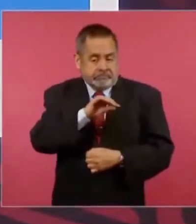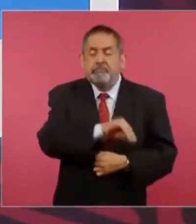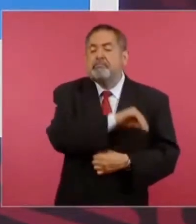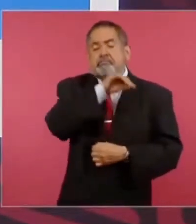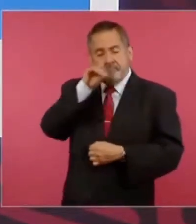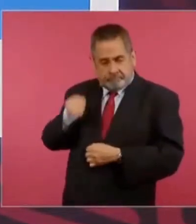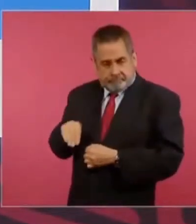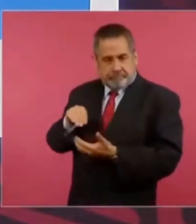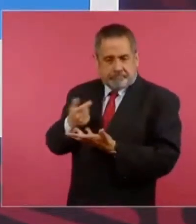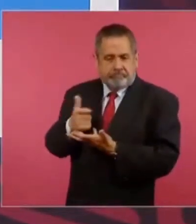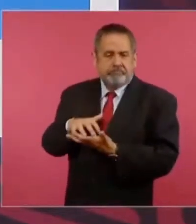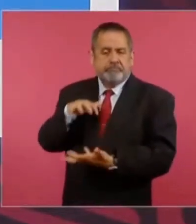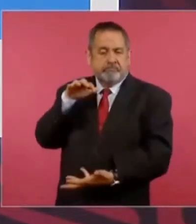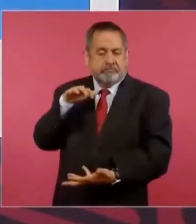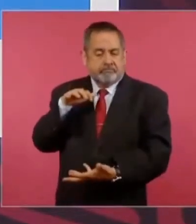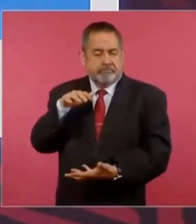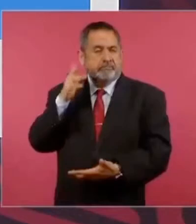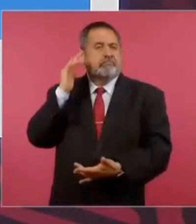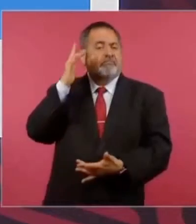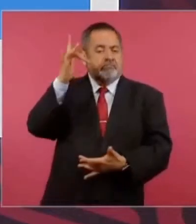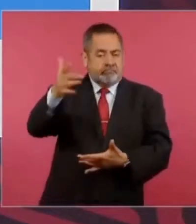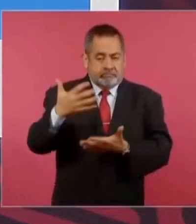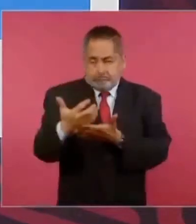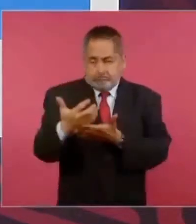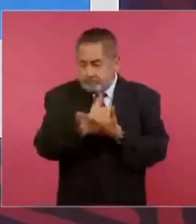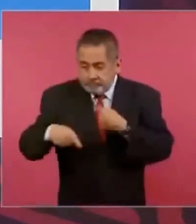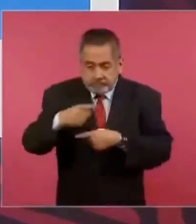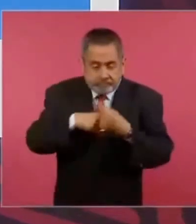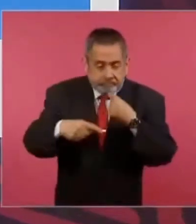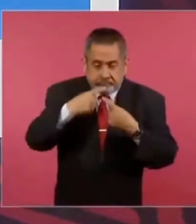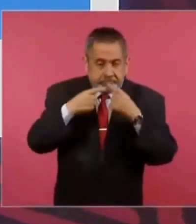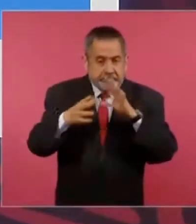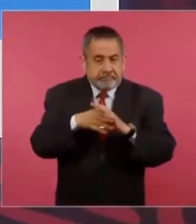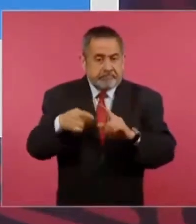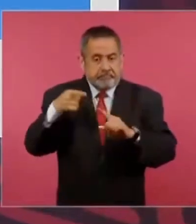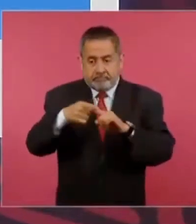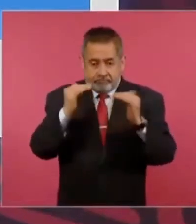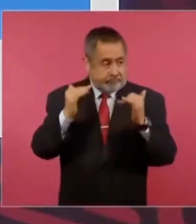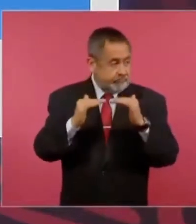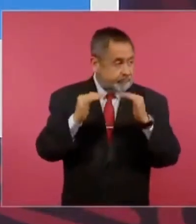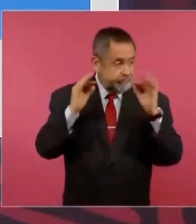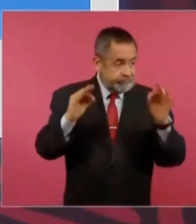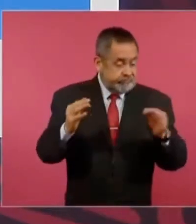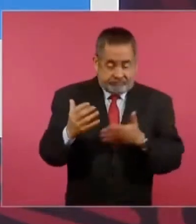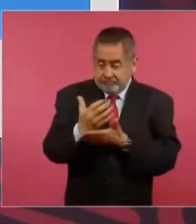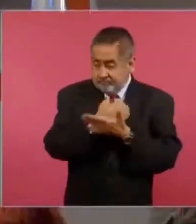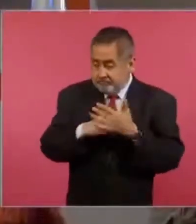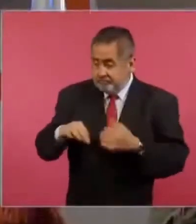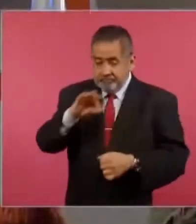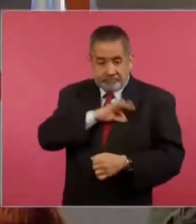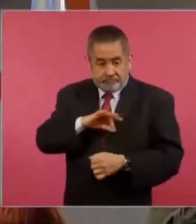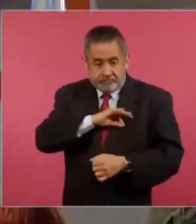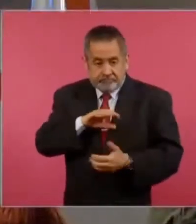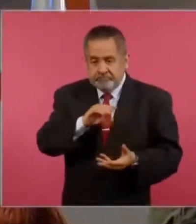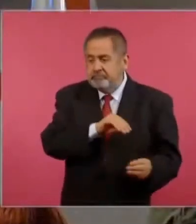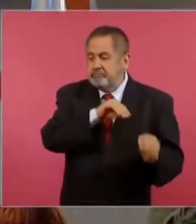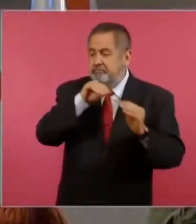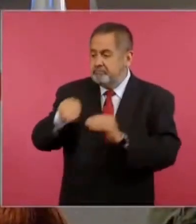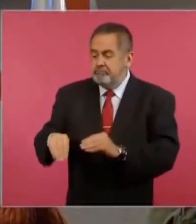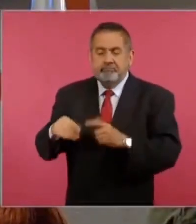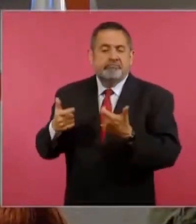Cuando se tengan utilidades, cuando se logre el punto de equilibrio. ¿Por qué? Porque este fondo